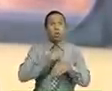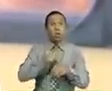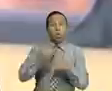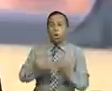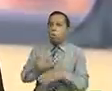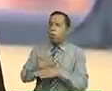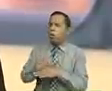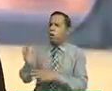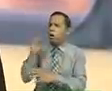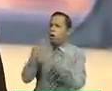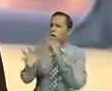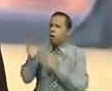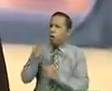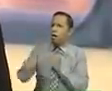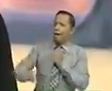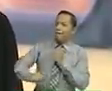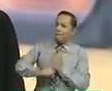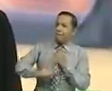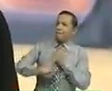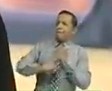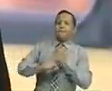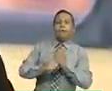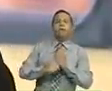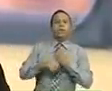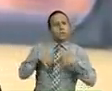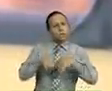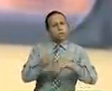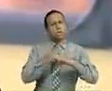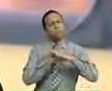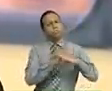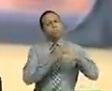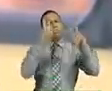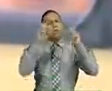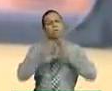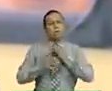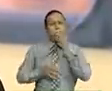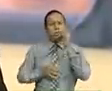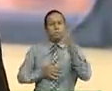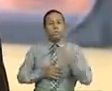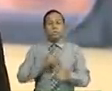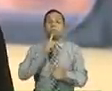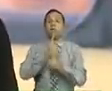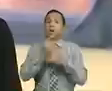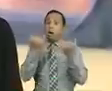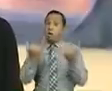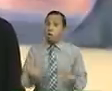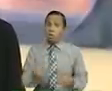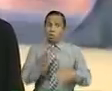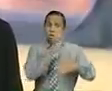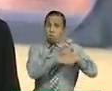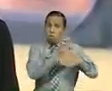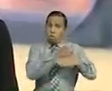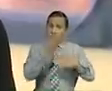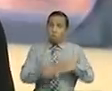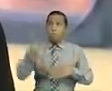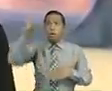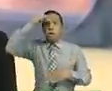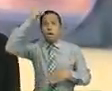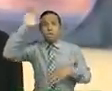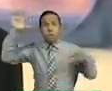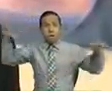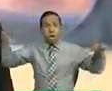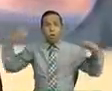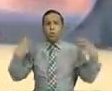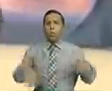apoyándoles. Hoy en día para nosotros, los 2 países, Ecuador y Alemania, es muy importante